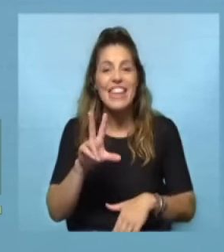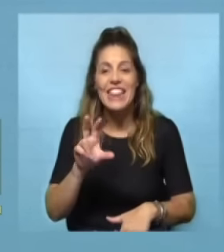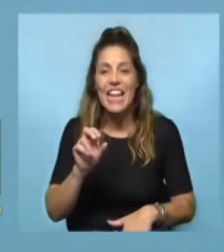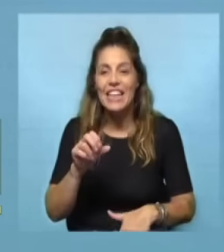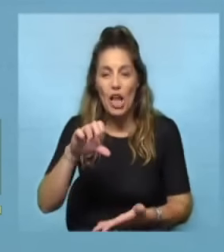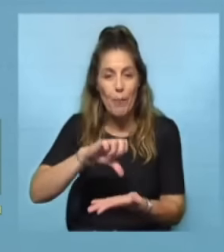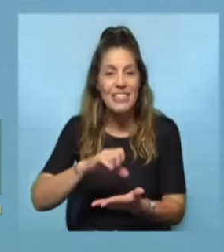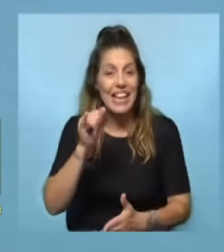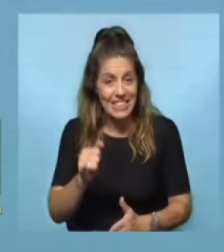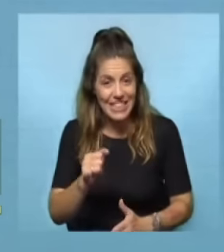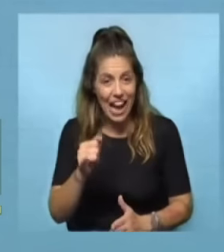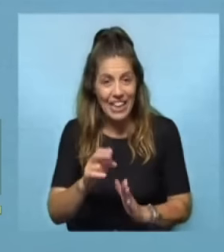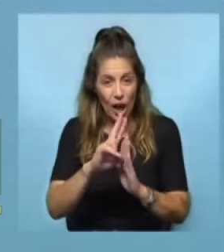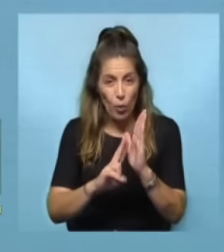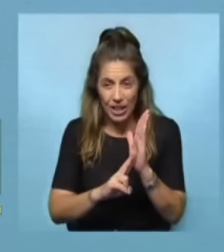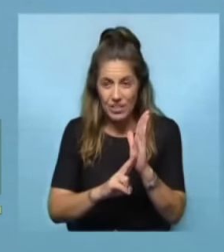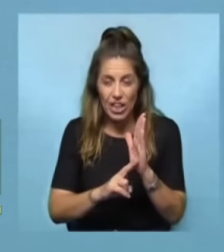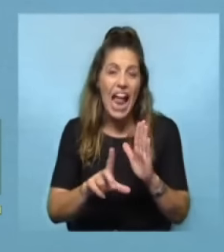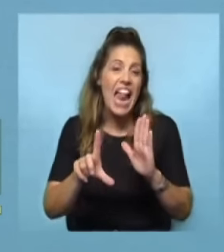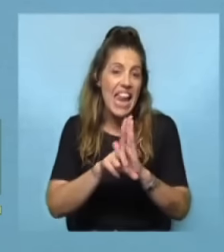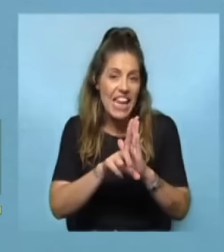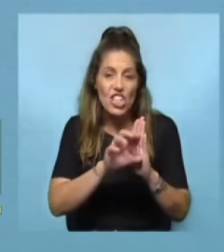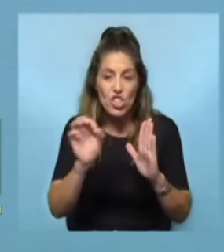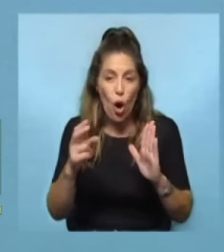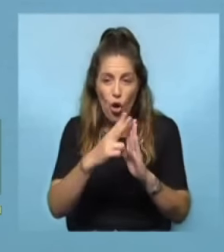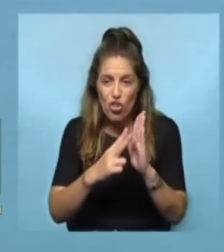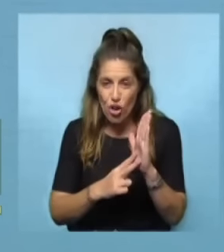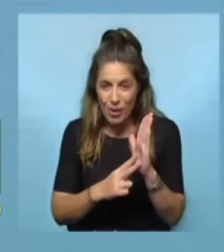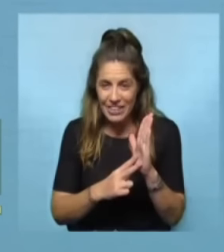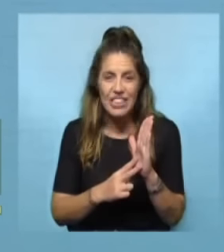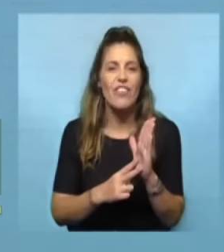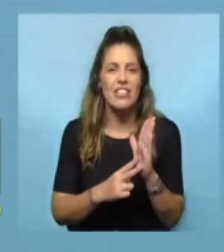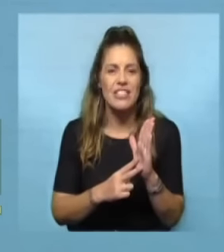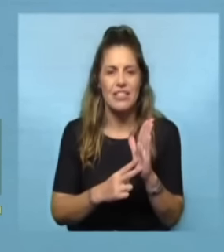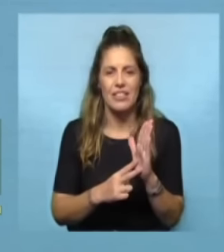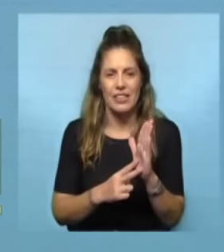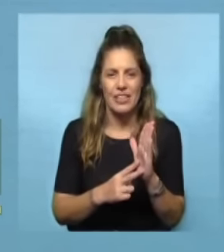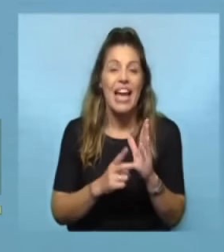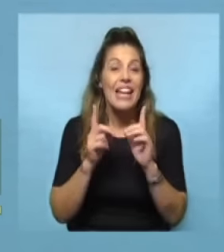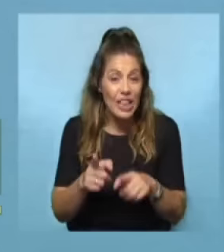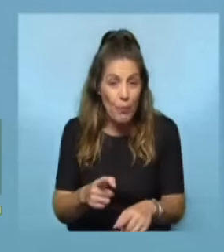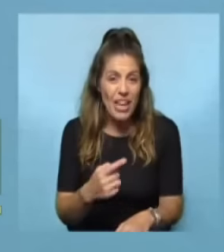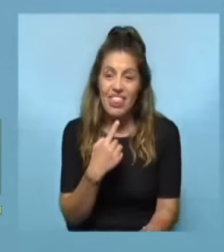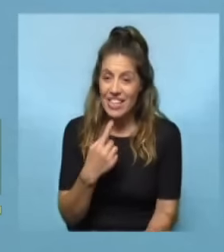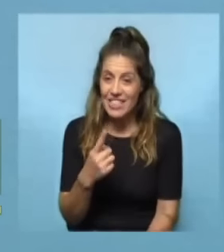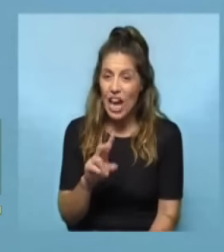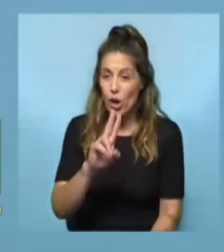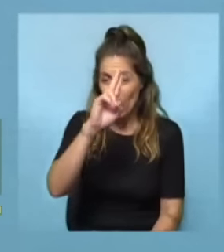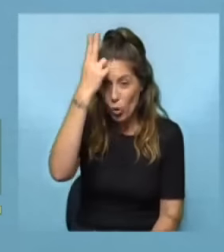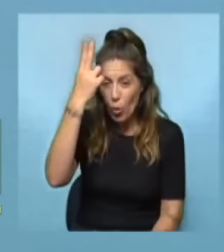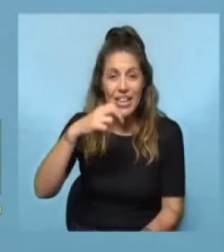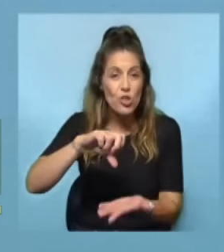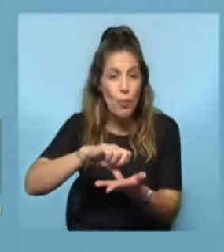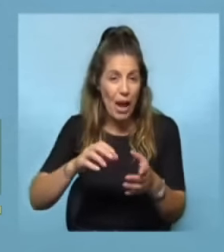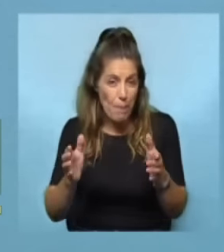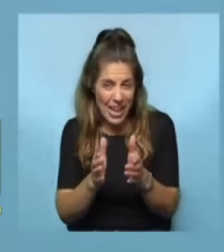tienen regulación de los lobis ya sea leyes o algunas normativas al respecto eh Y y también mencionaba que Uruguay es un país